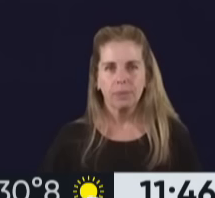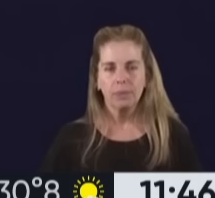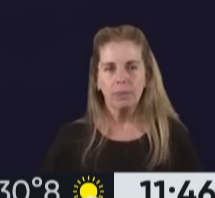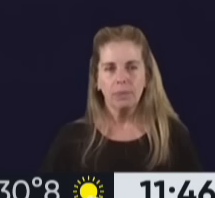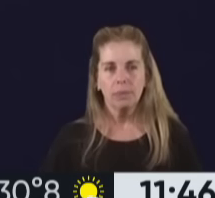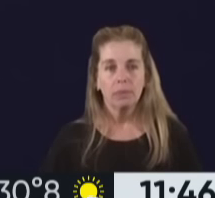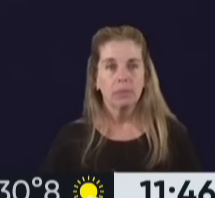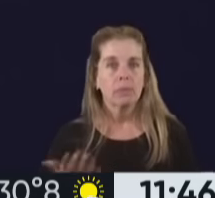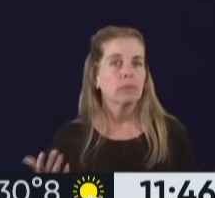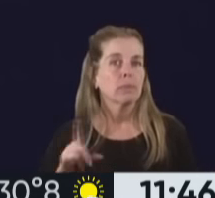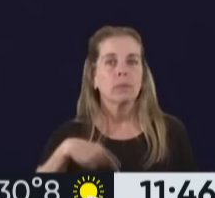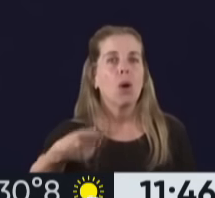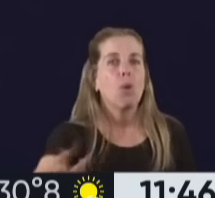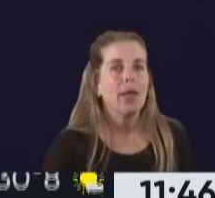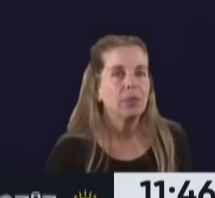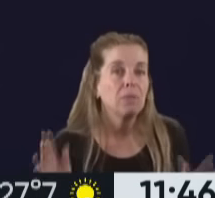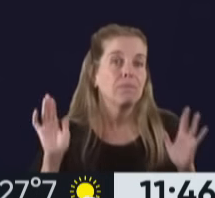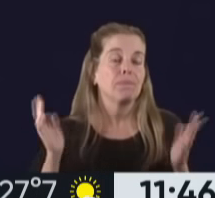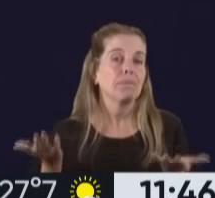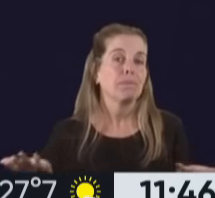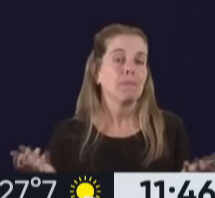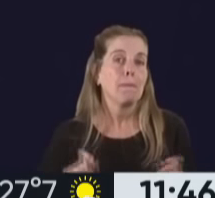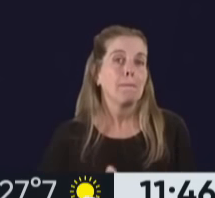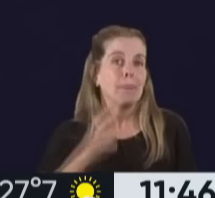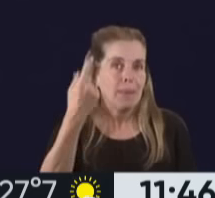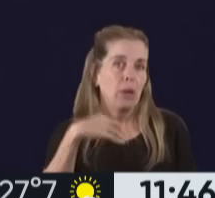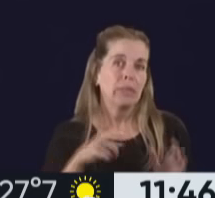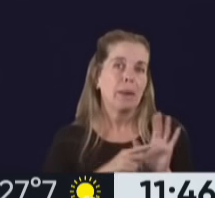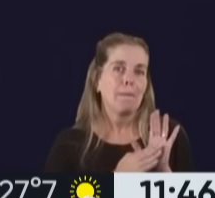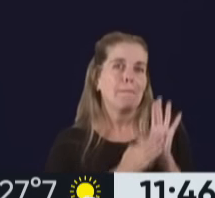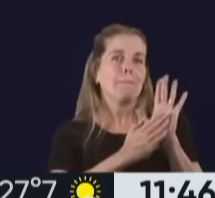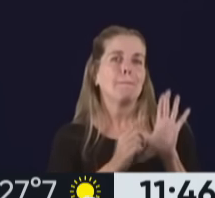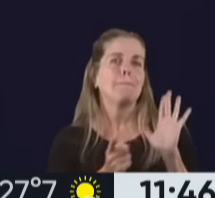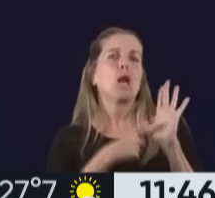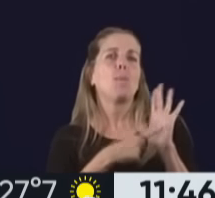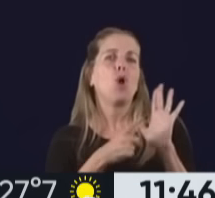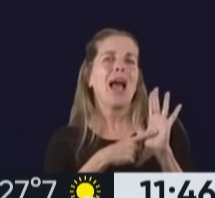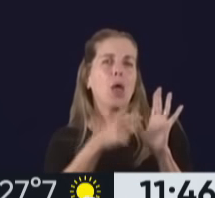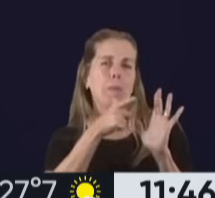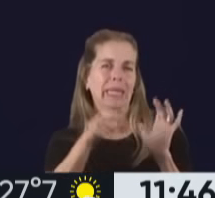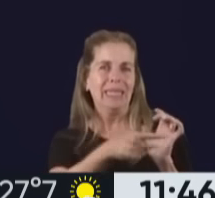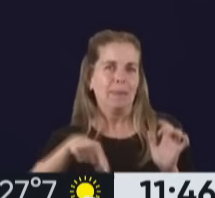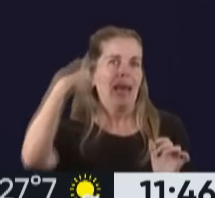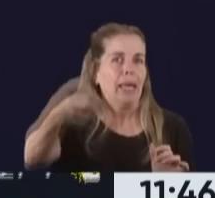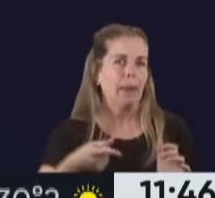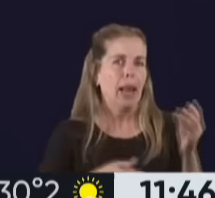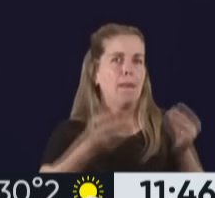Y tiene que estar el presupuesto. ¿Cuándo se va a hacer? Tiene que estar el presupuesto promulgado, así que será la semana que viene, entiendo. La semana que viene, ¿no? Sí.